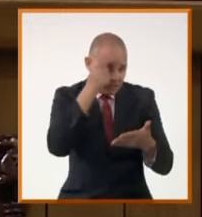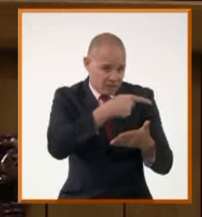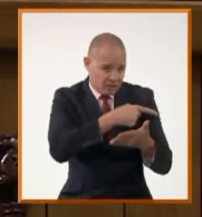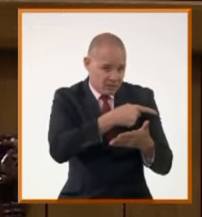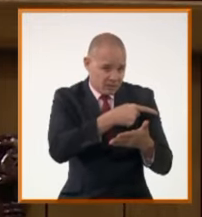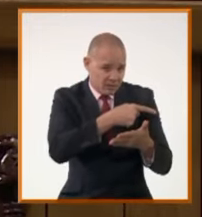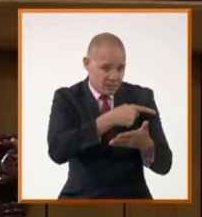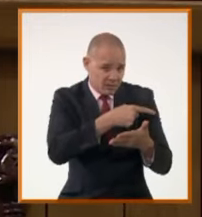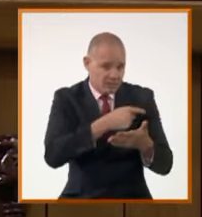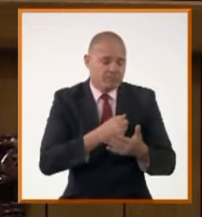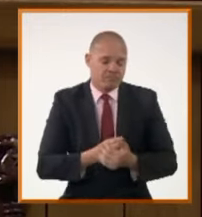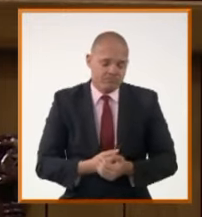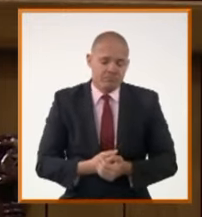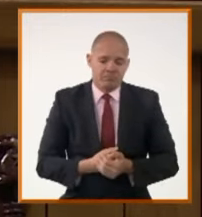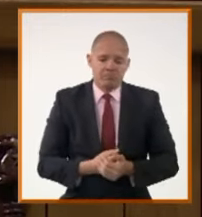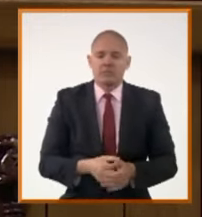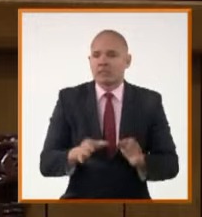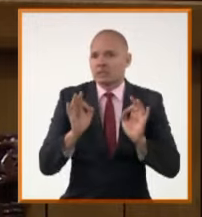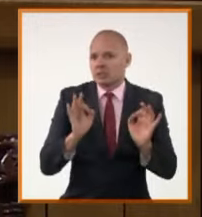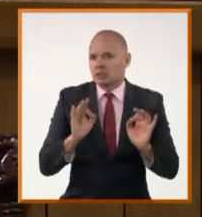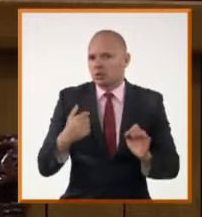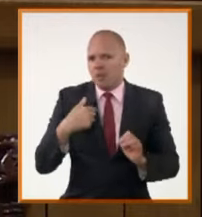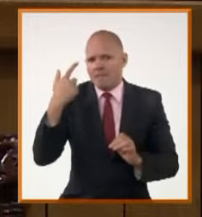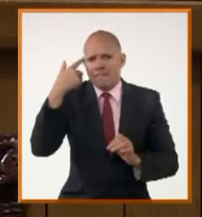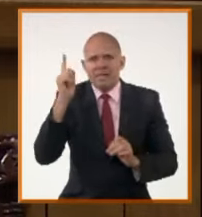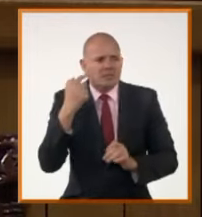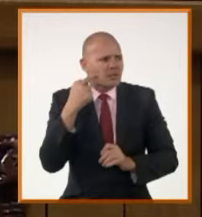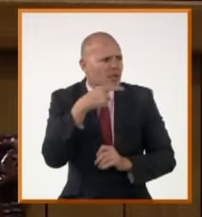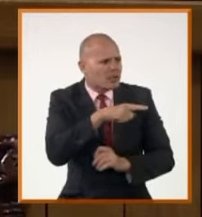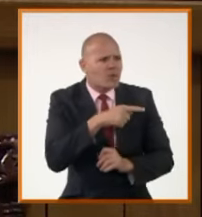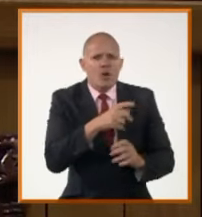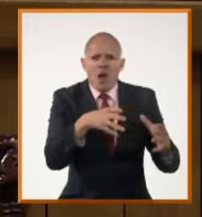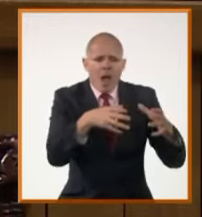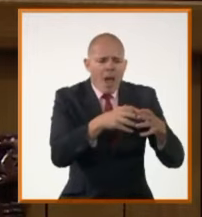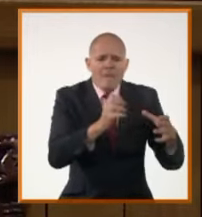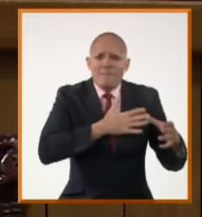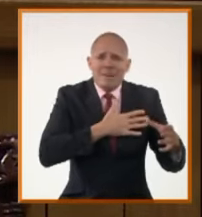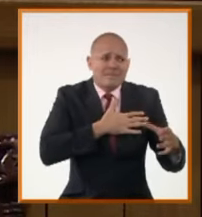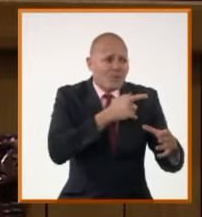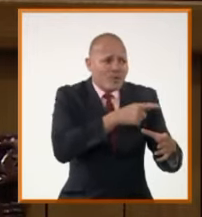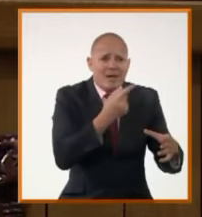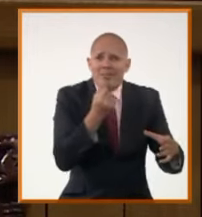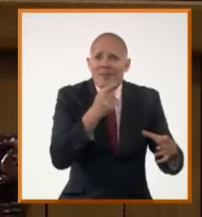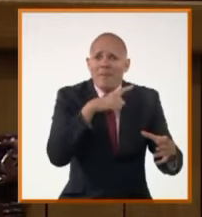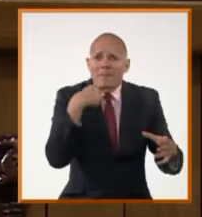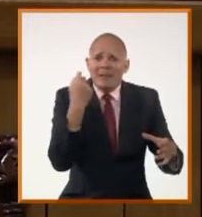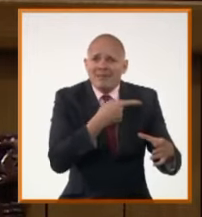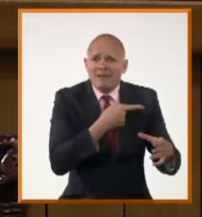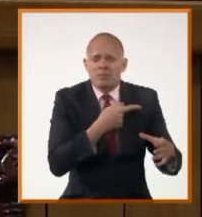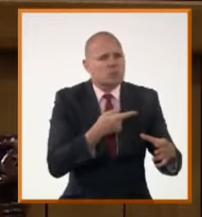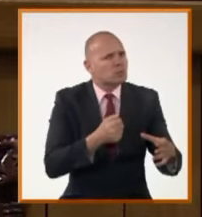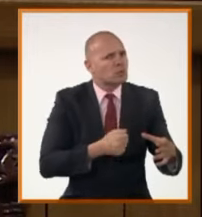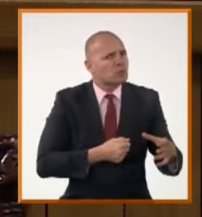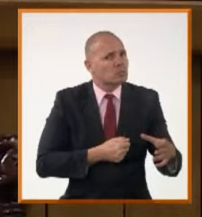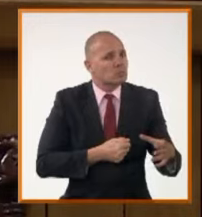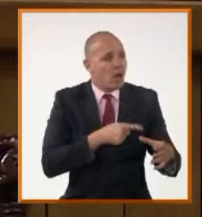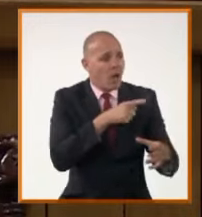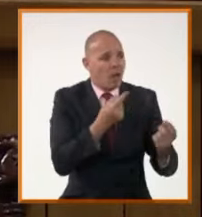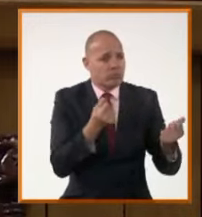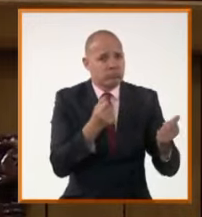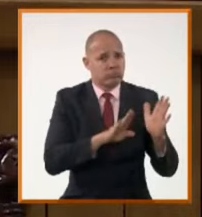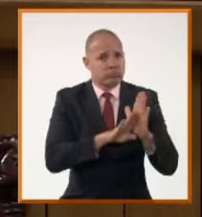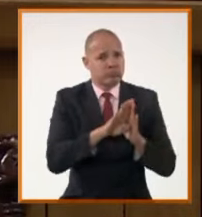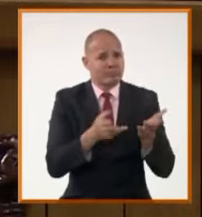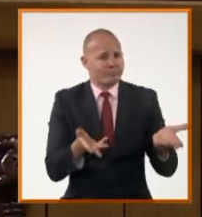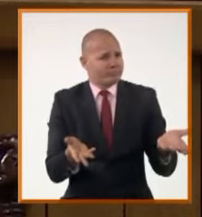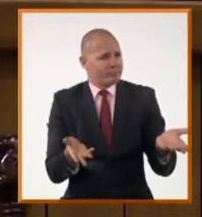lo consideramos que está en pérdida. Por tanto, hay que ver cuál es el verdadero. Entonces, nosotros tenemos que resolver ese